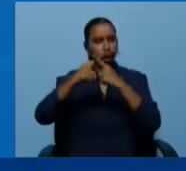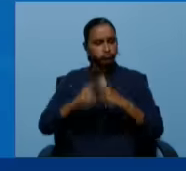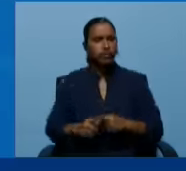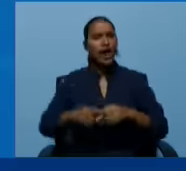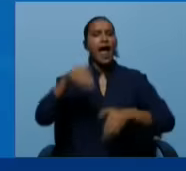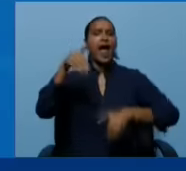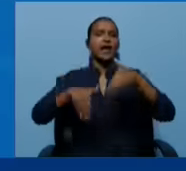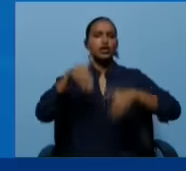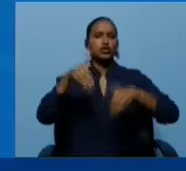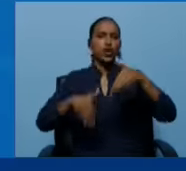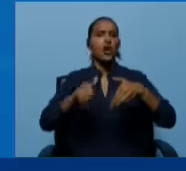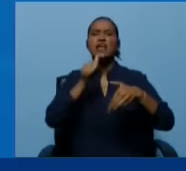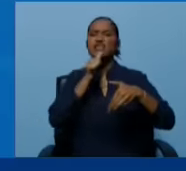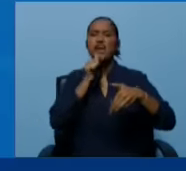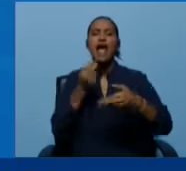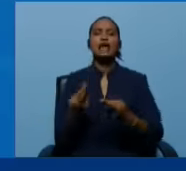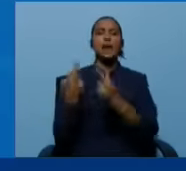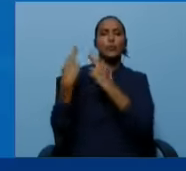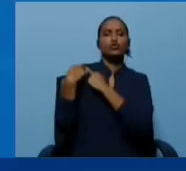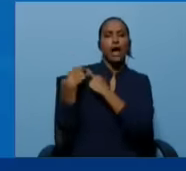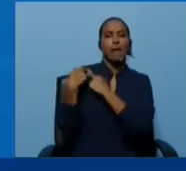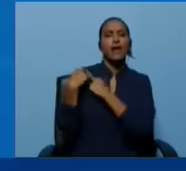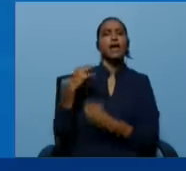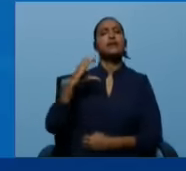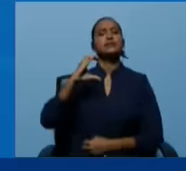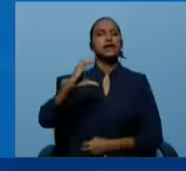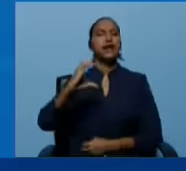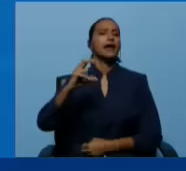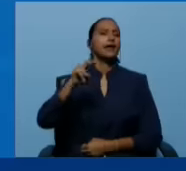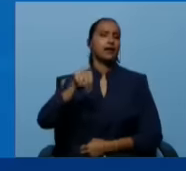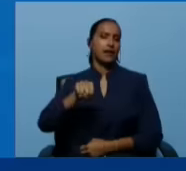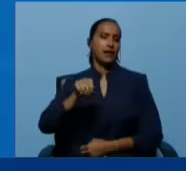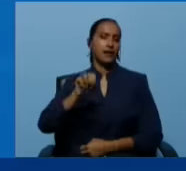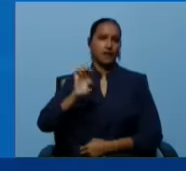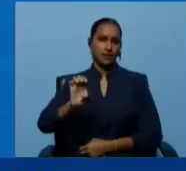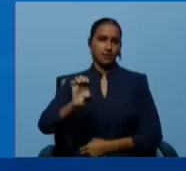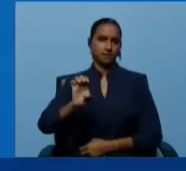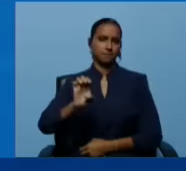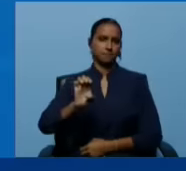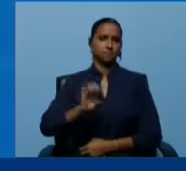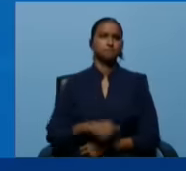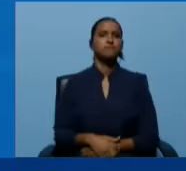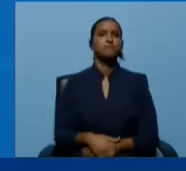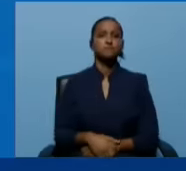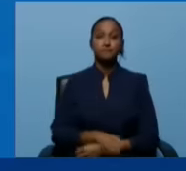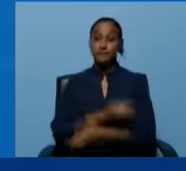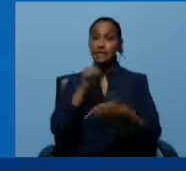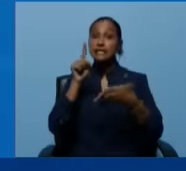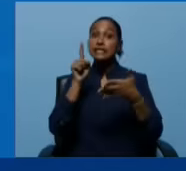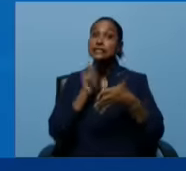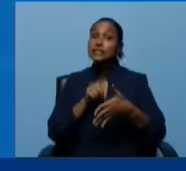impulsado por el ente rector venezolano, el Consejo Nacional Electoral. 5.